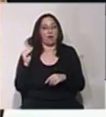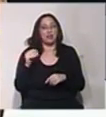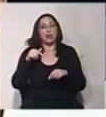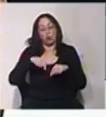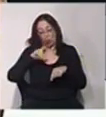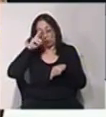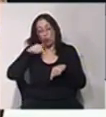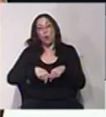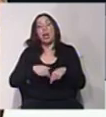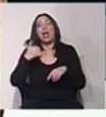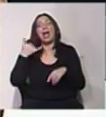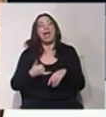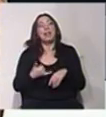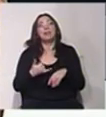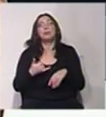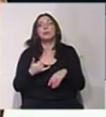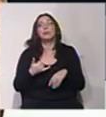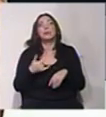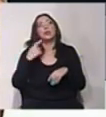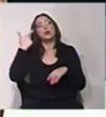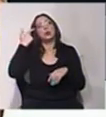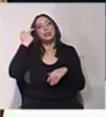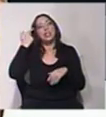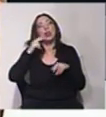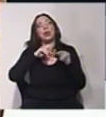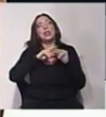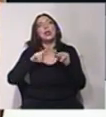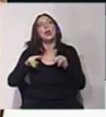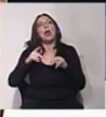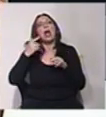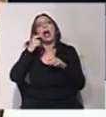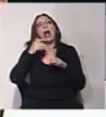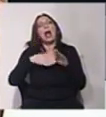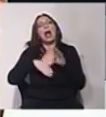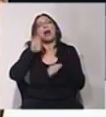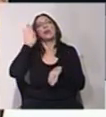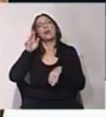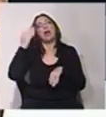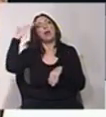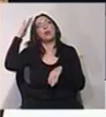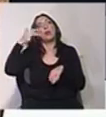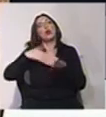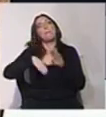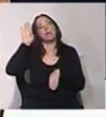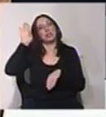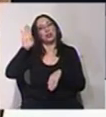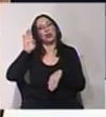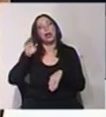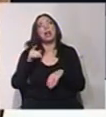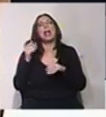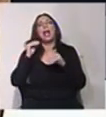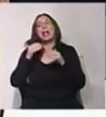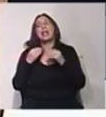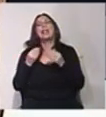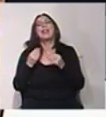pasa un hecho que el suicidio sigue siendo fundamentalmente adulto mayor. ¿Sí? Eso también nos está hablando de qué papel le damos al